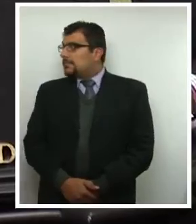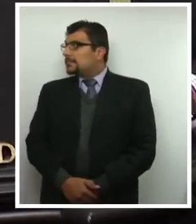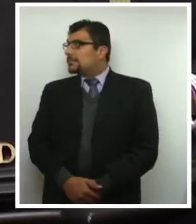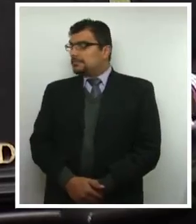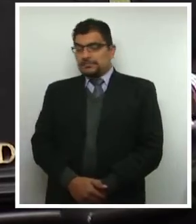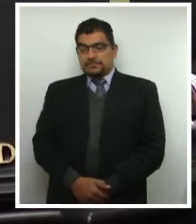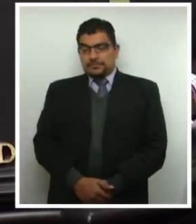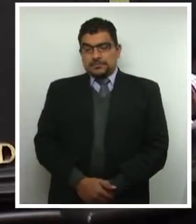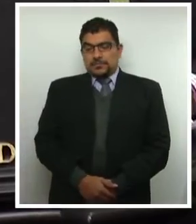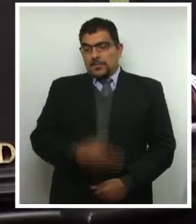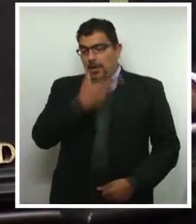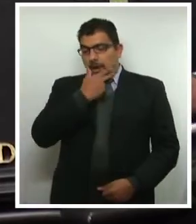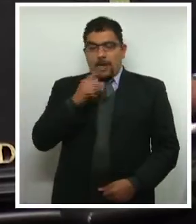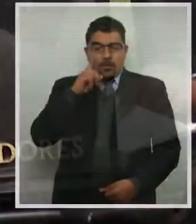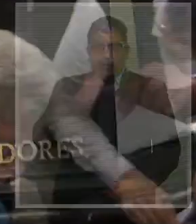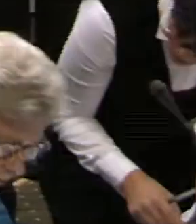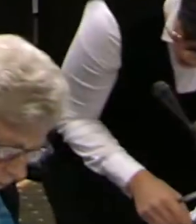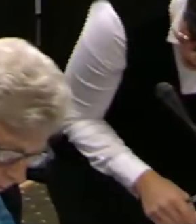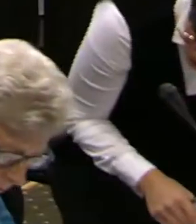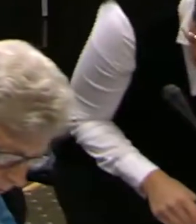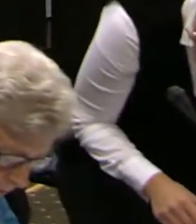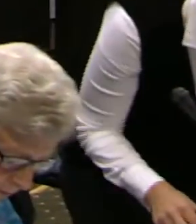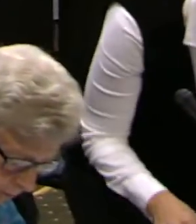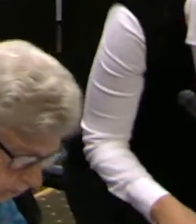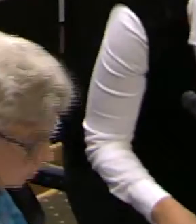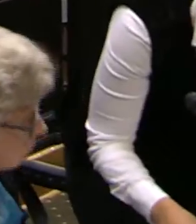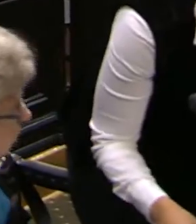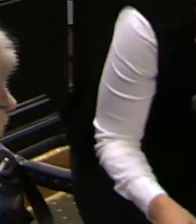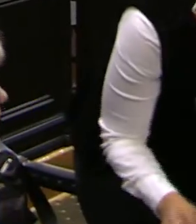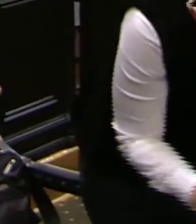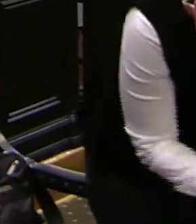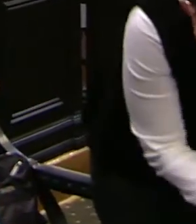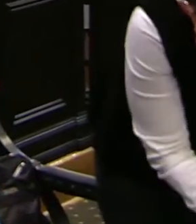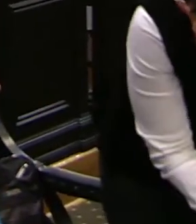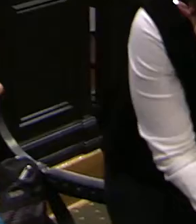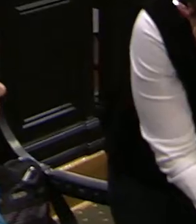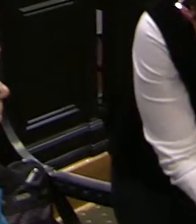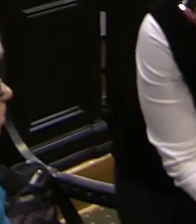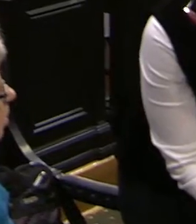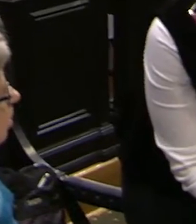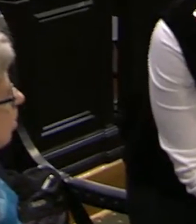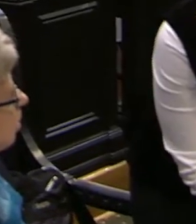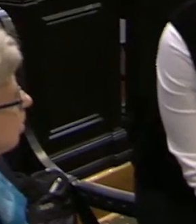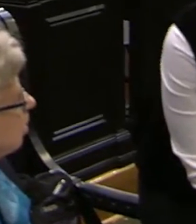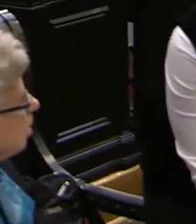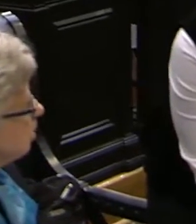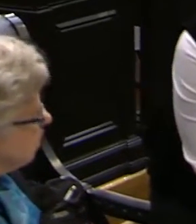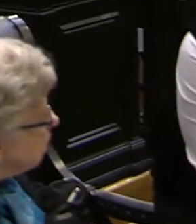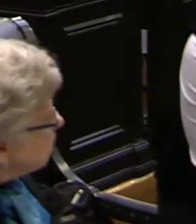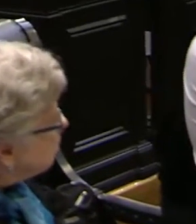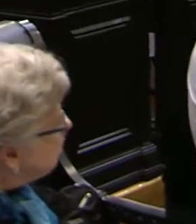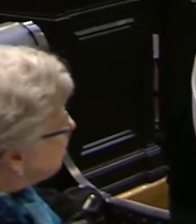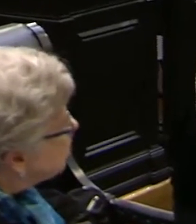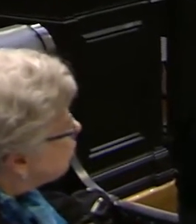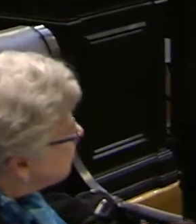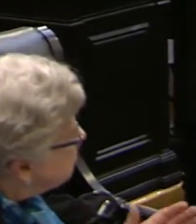Las y los diputados que estén por la afirmativa, sírvanse manifestarlo.